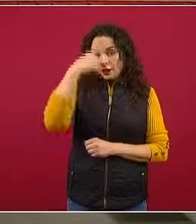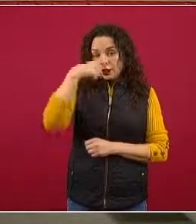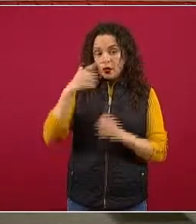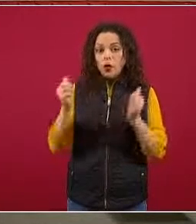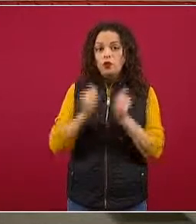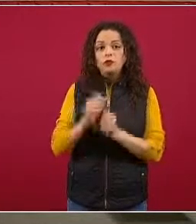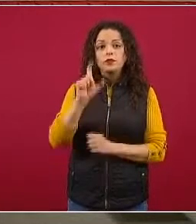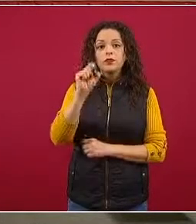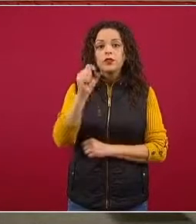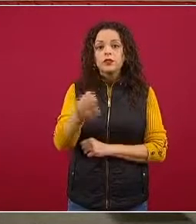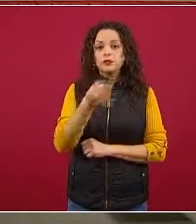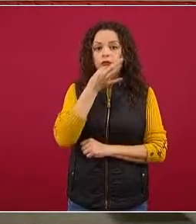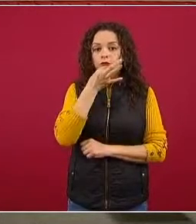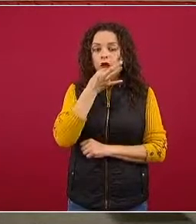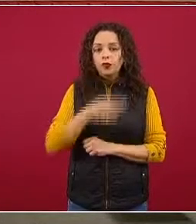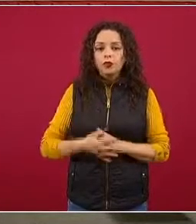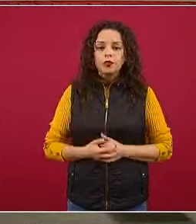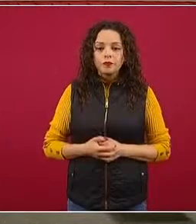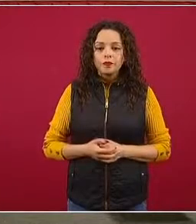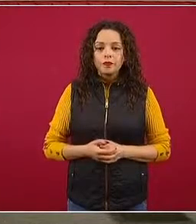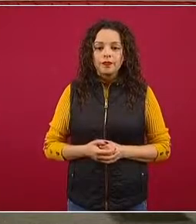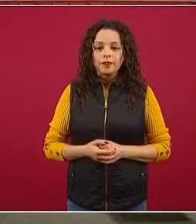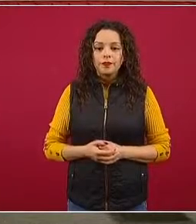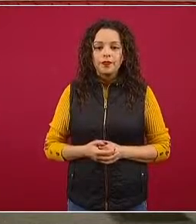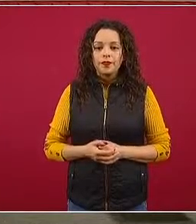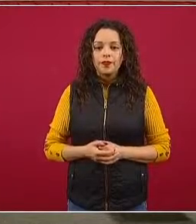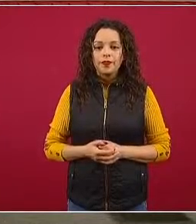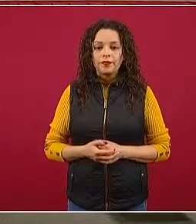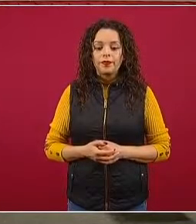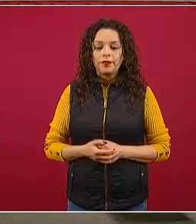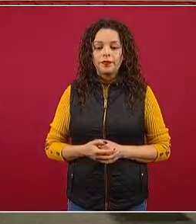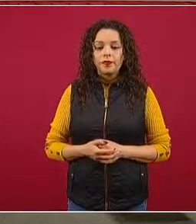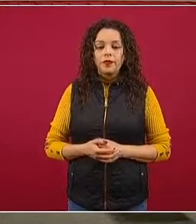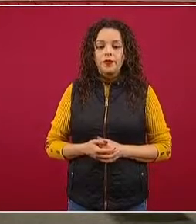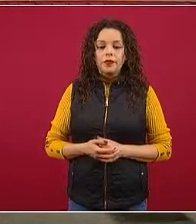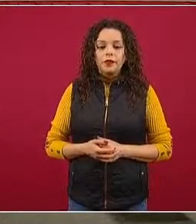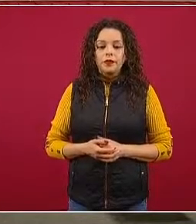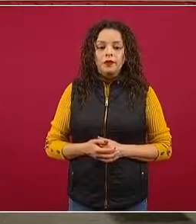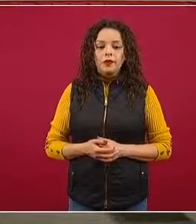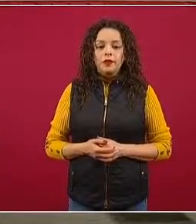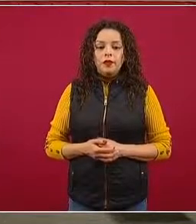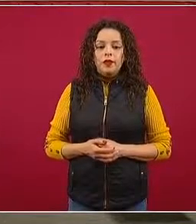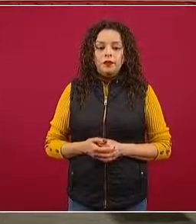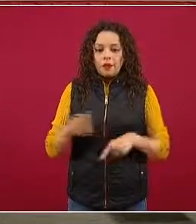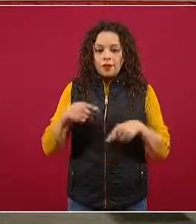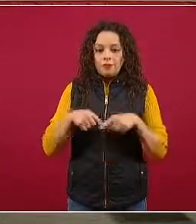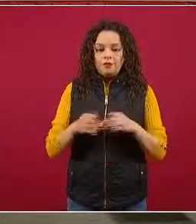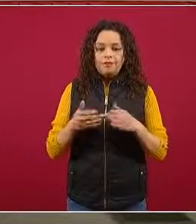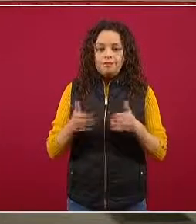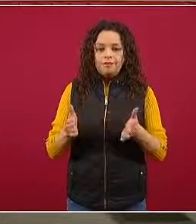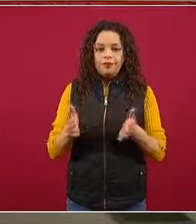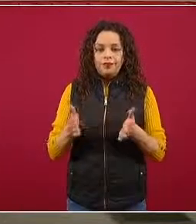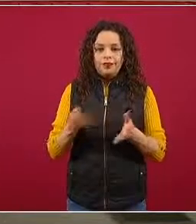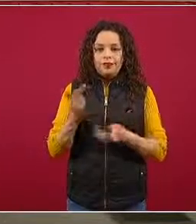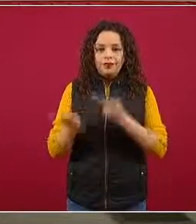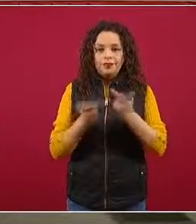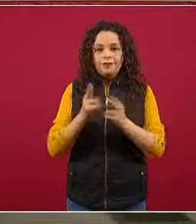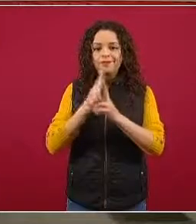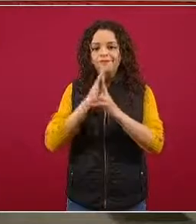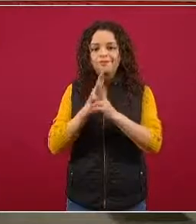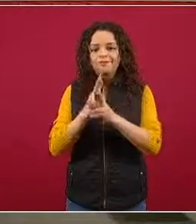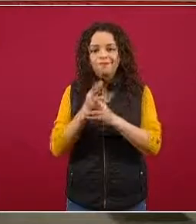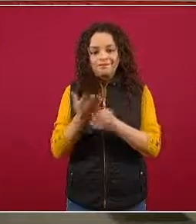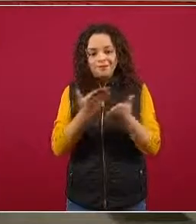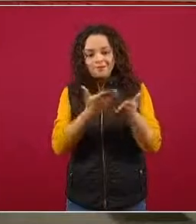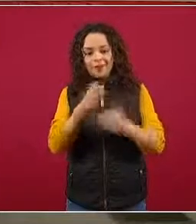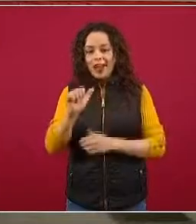7:20. Son las 7:20 de la tarde y estamos aquí con nuestro querido amigo